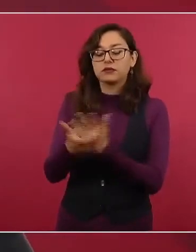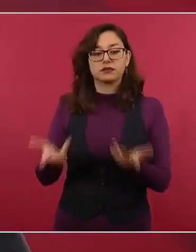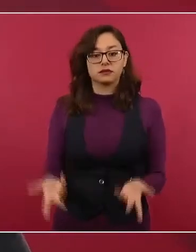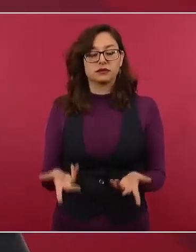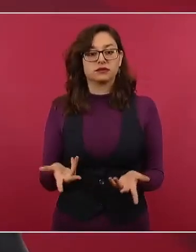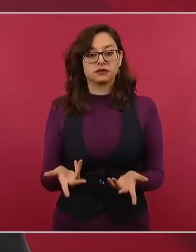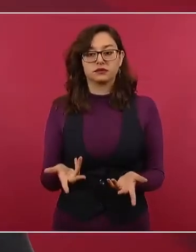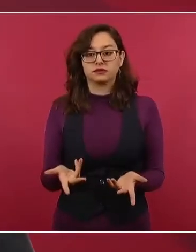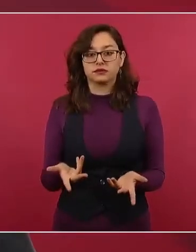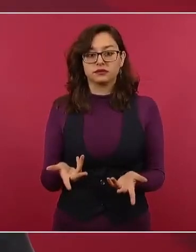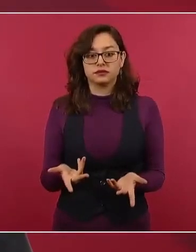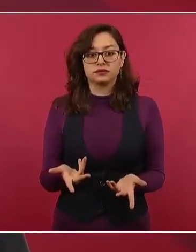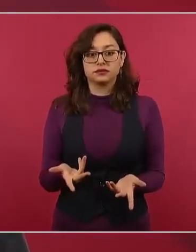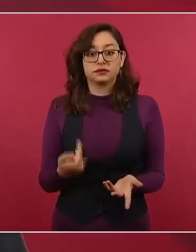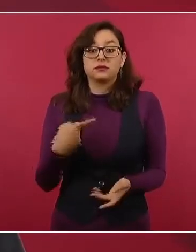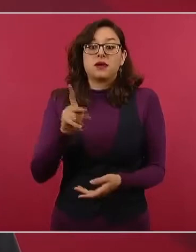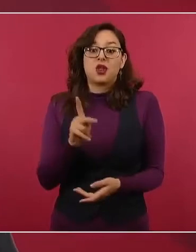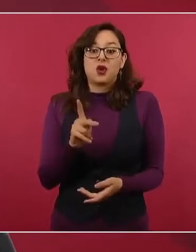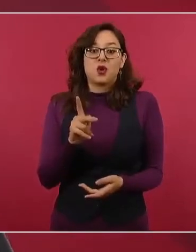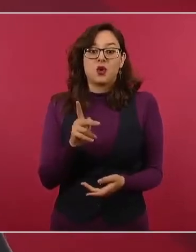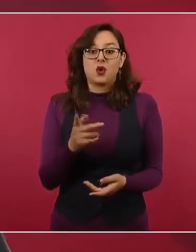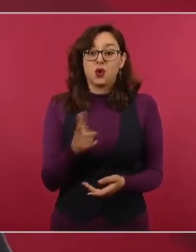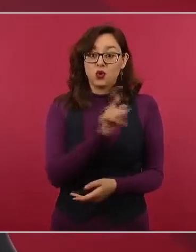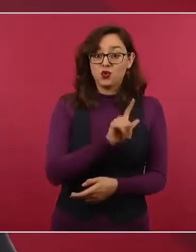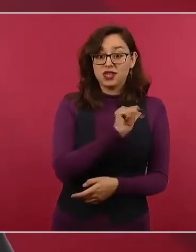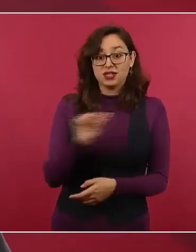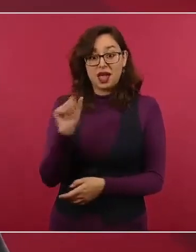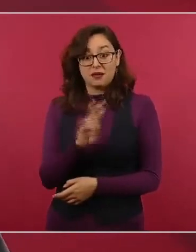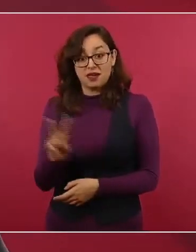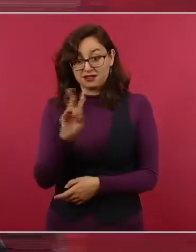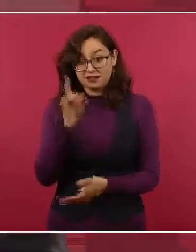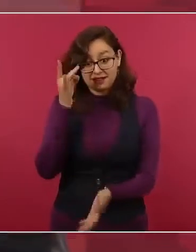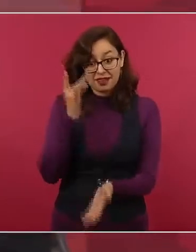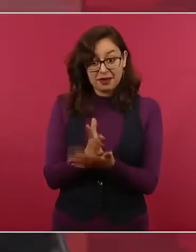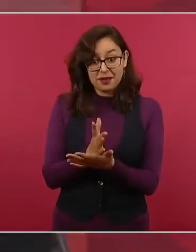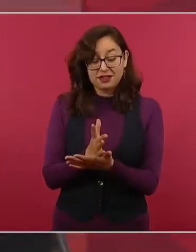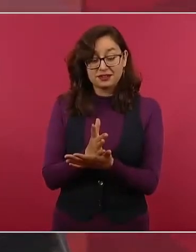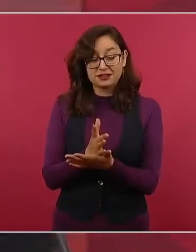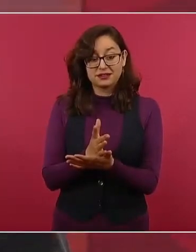que haya médicos y especialistas de lunes a viernes,